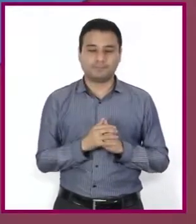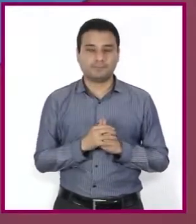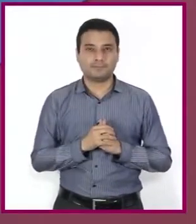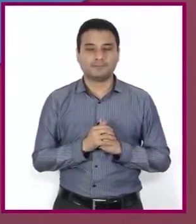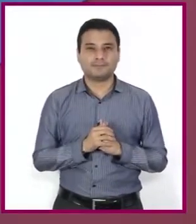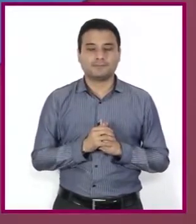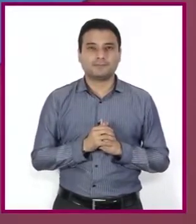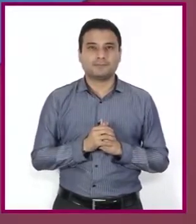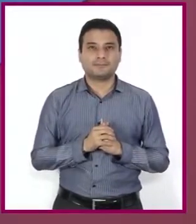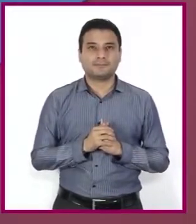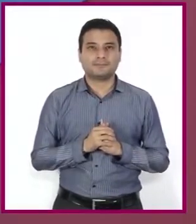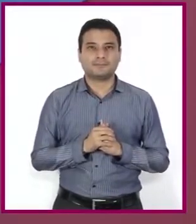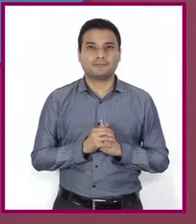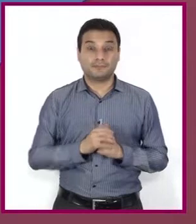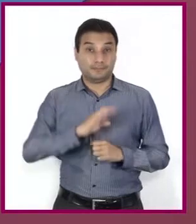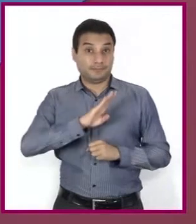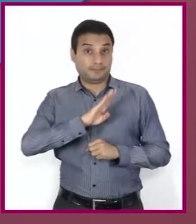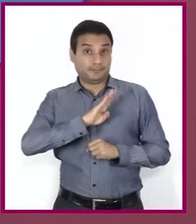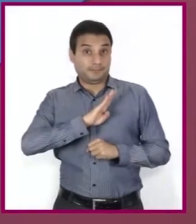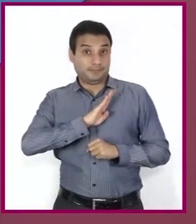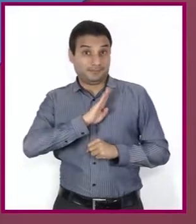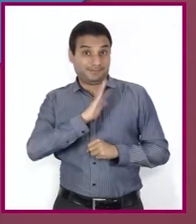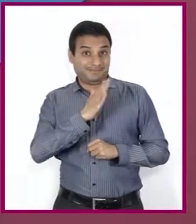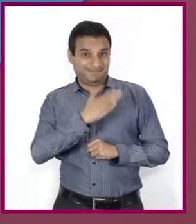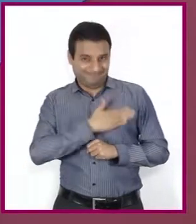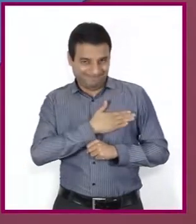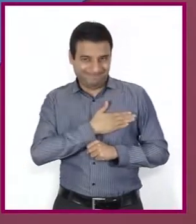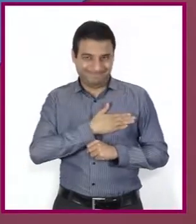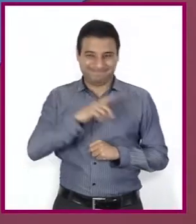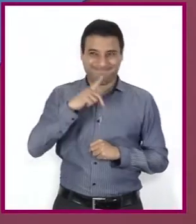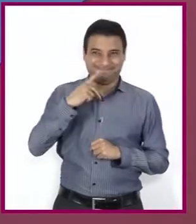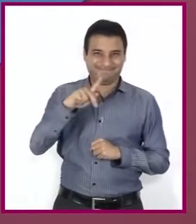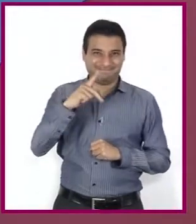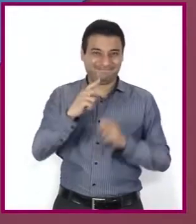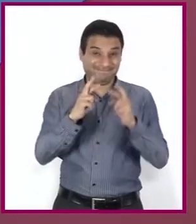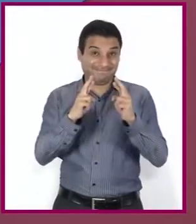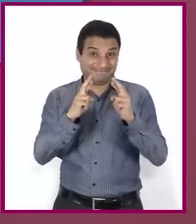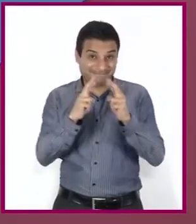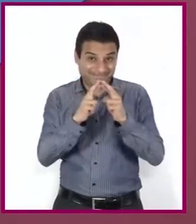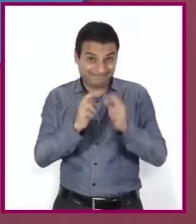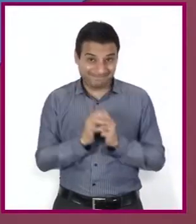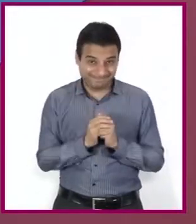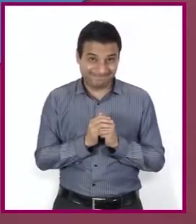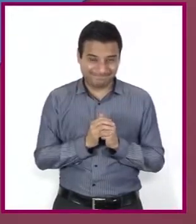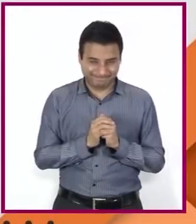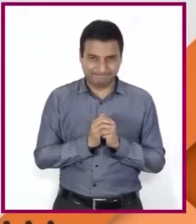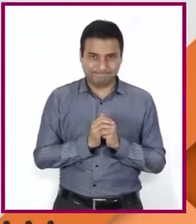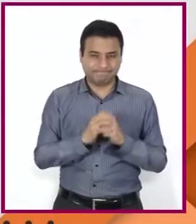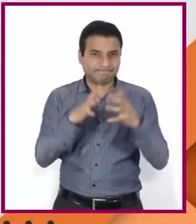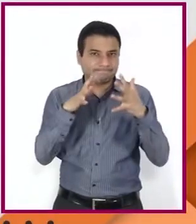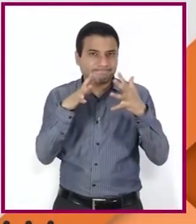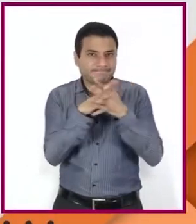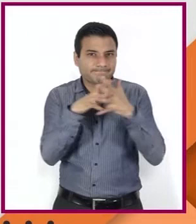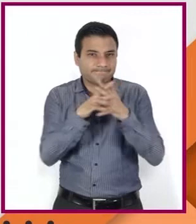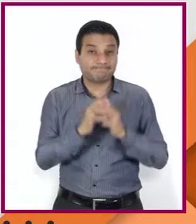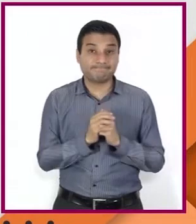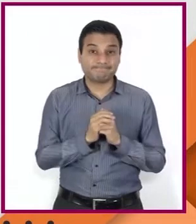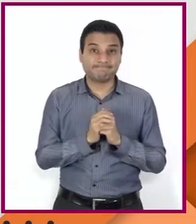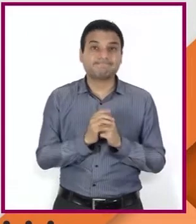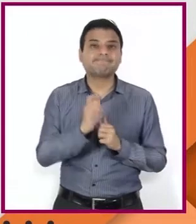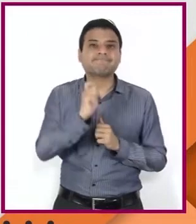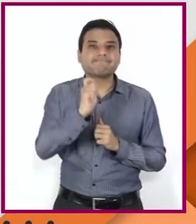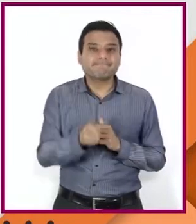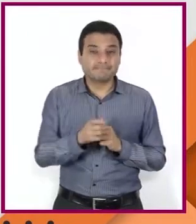fuerte presencia entre los españoles de las creencias religiosas y de su manifestación en actos externos fue la obsesión que tenía